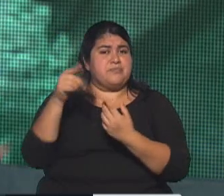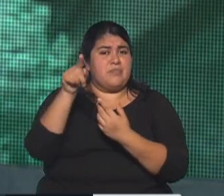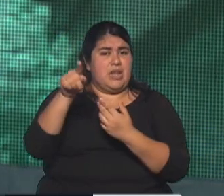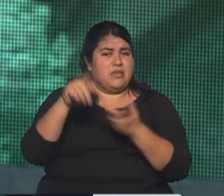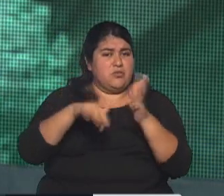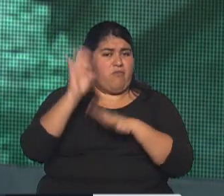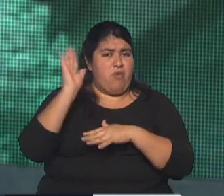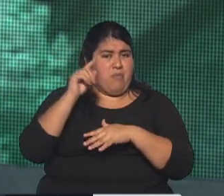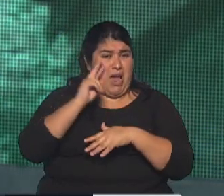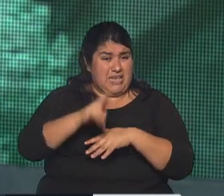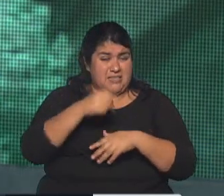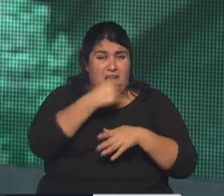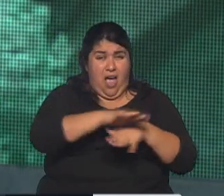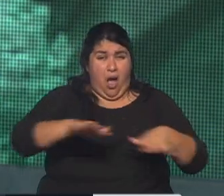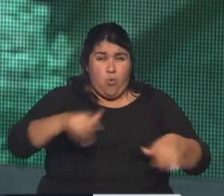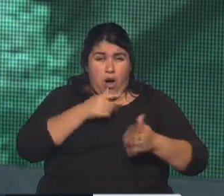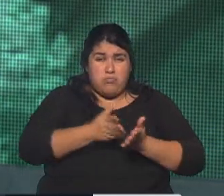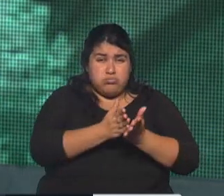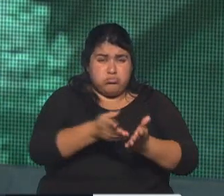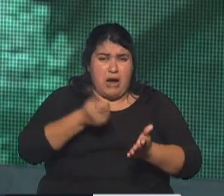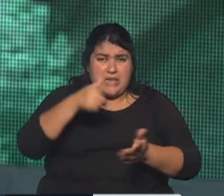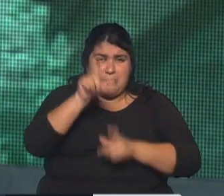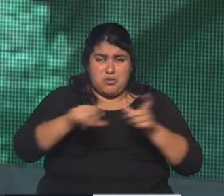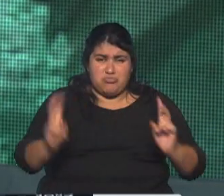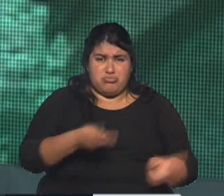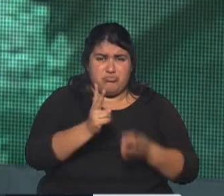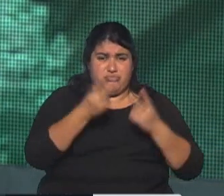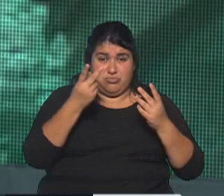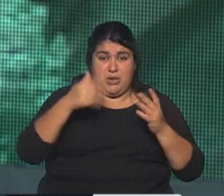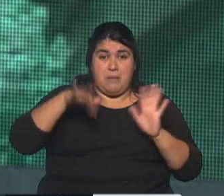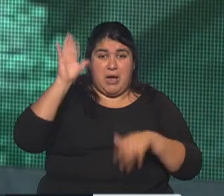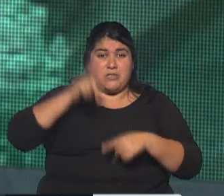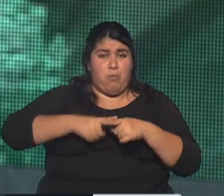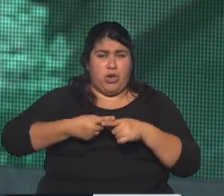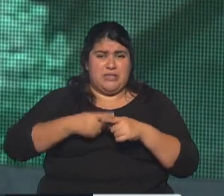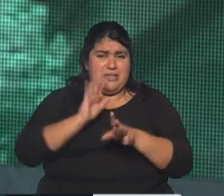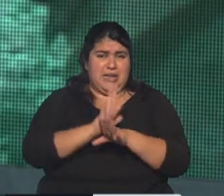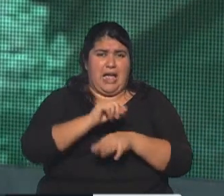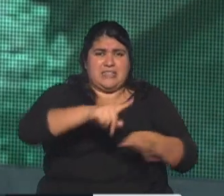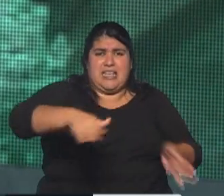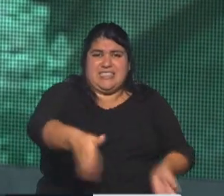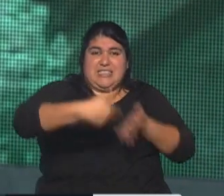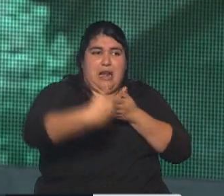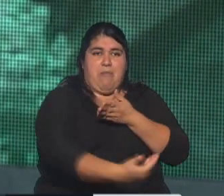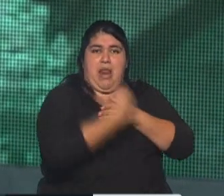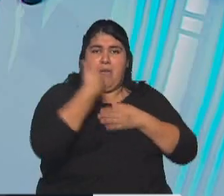cementerio en el Mediterráneo, y eso no lo resolvió nadie. Y al contrario, tomaron políticas absolutamente restrictivas para que no entre